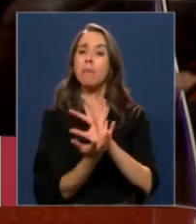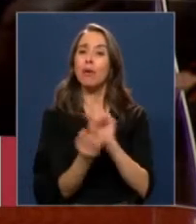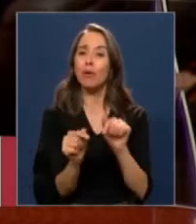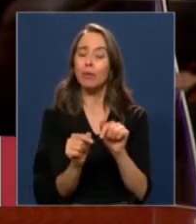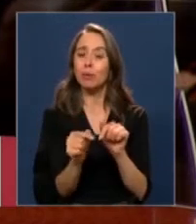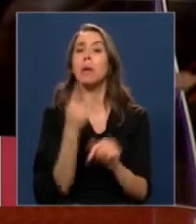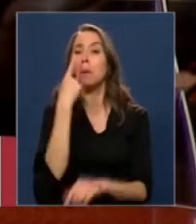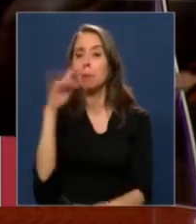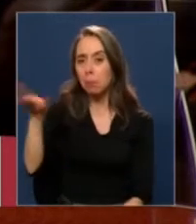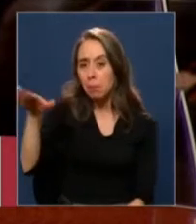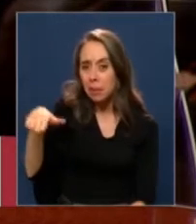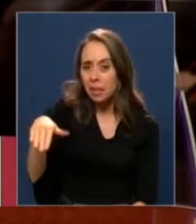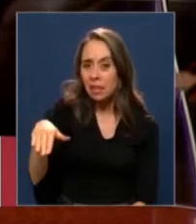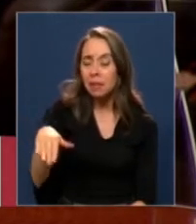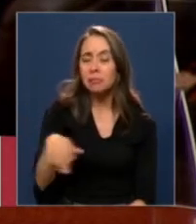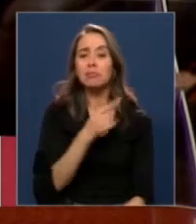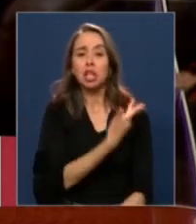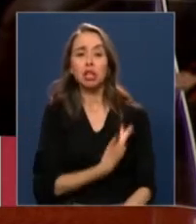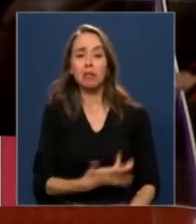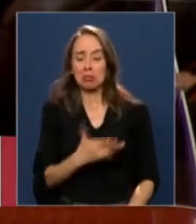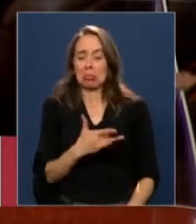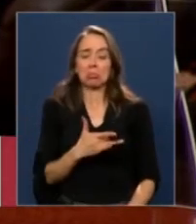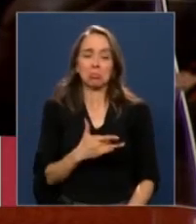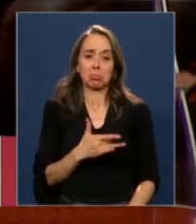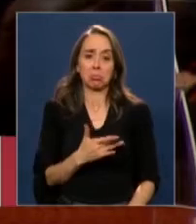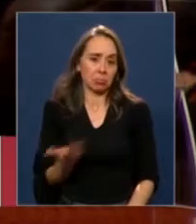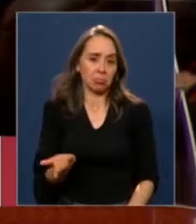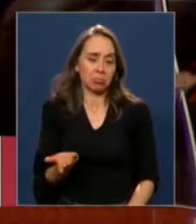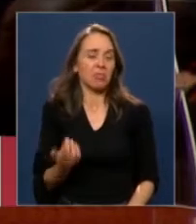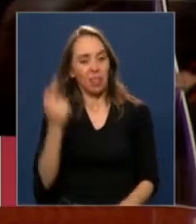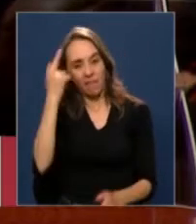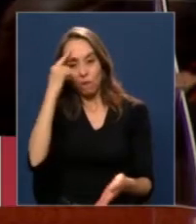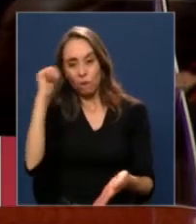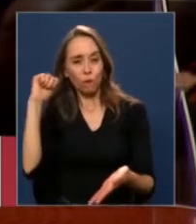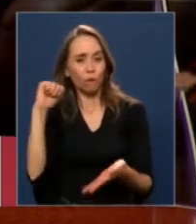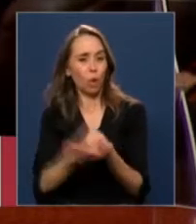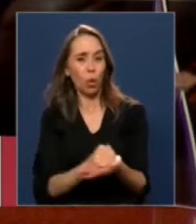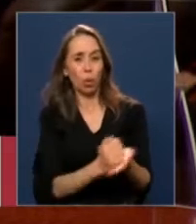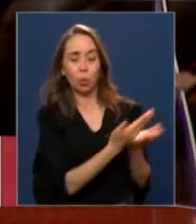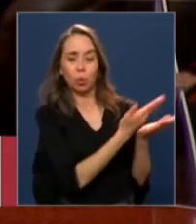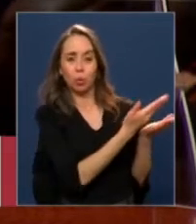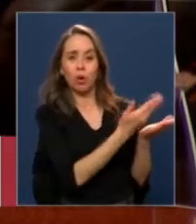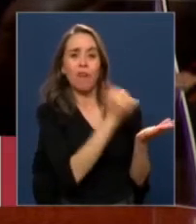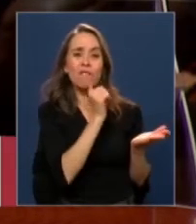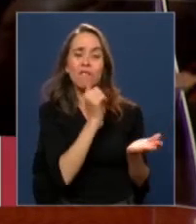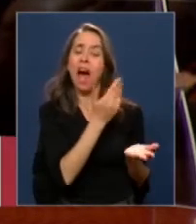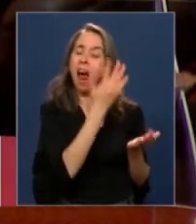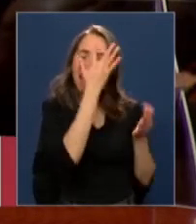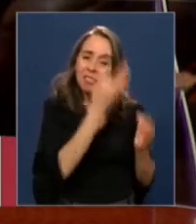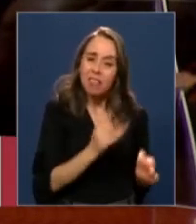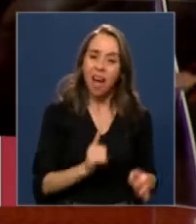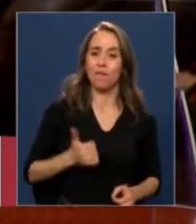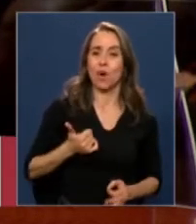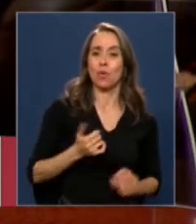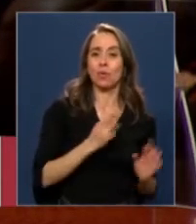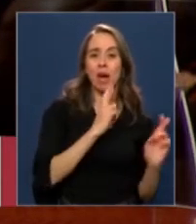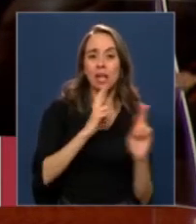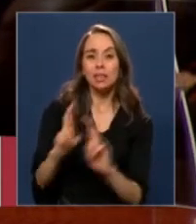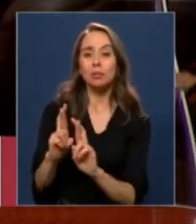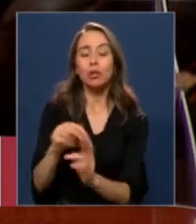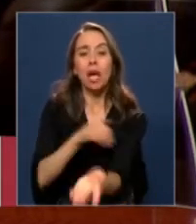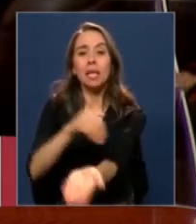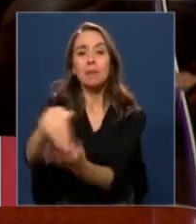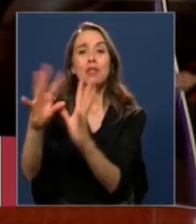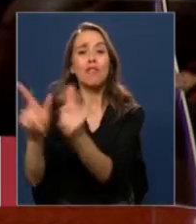mire ha sido tanta la indolencia del gobierno ha sido tan brutal su absoluta falta de voluntad de responderle a las